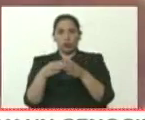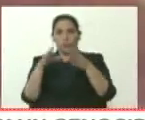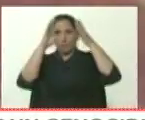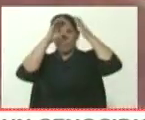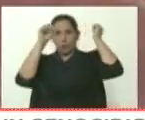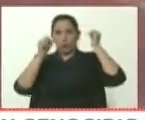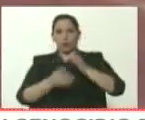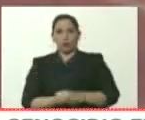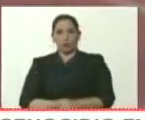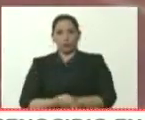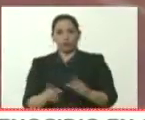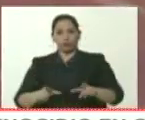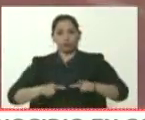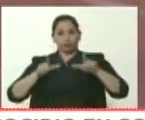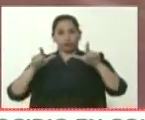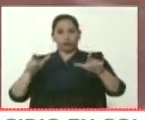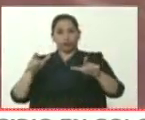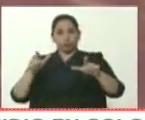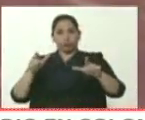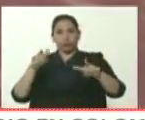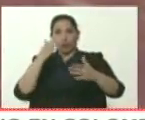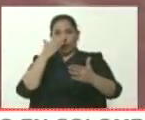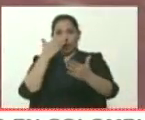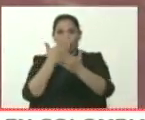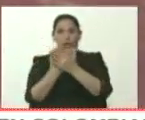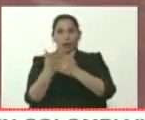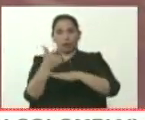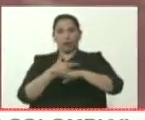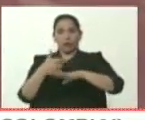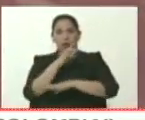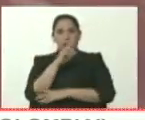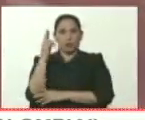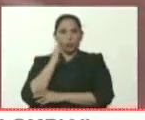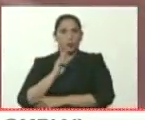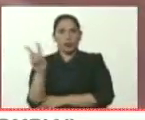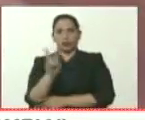diplomático acreditado ante el gobierno de la República Bolivariana de Venezuela.